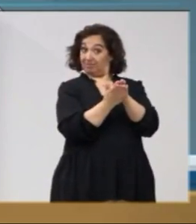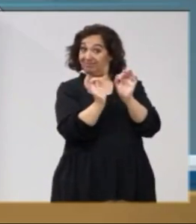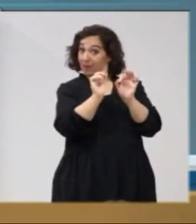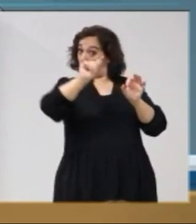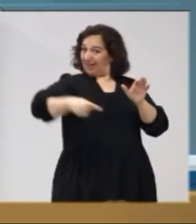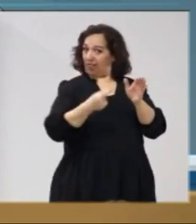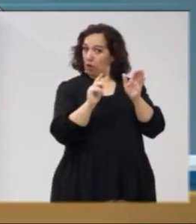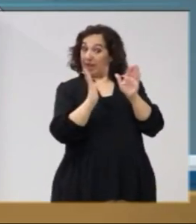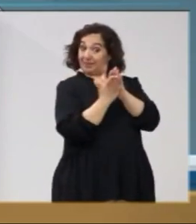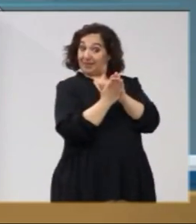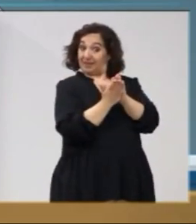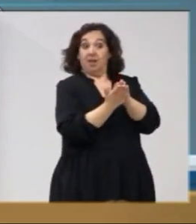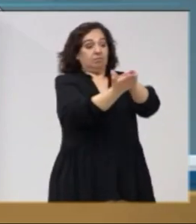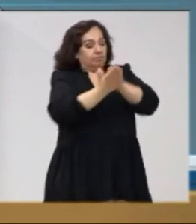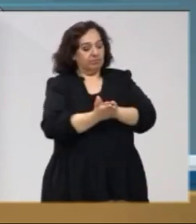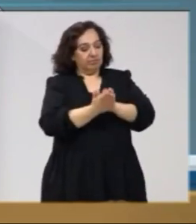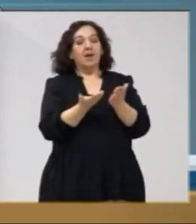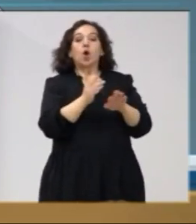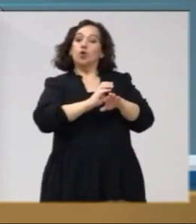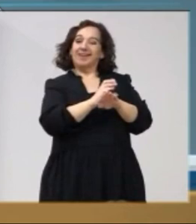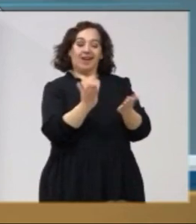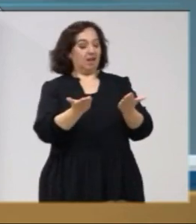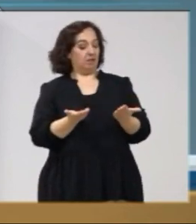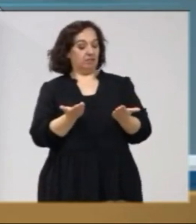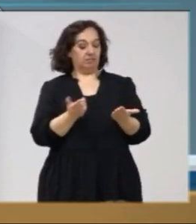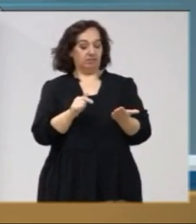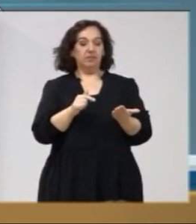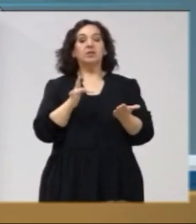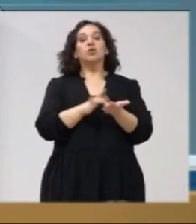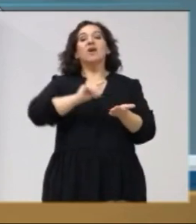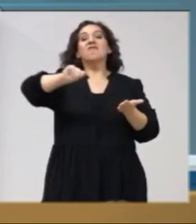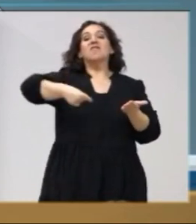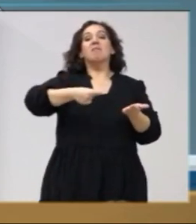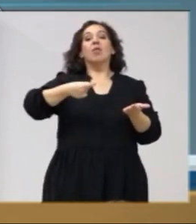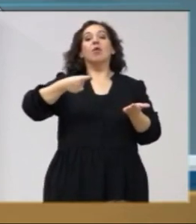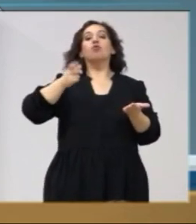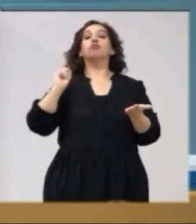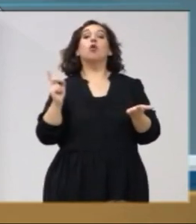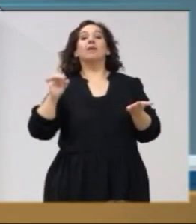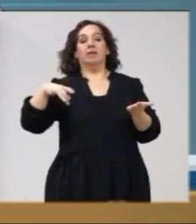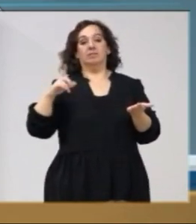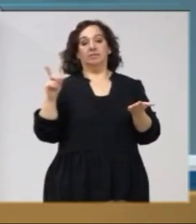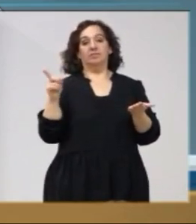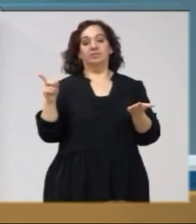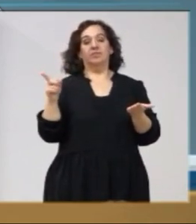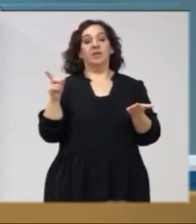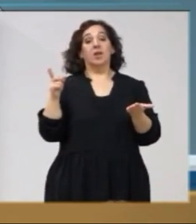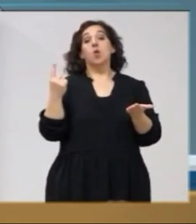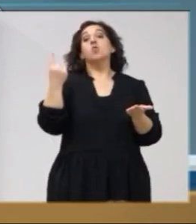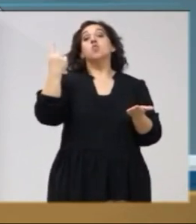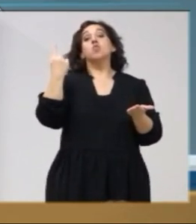contratación llega a las consejerías, viene firmado solo por